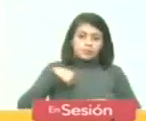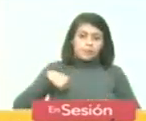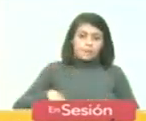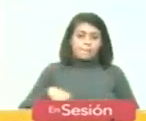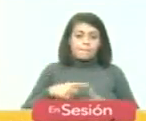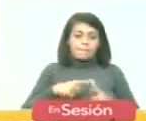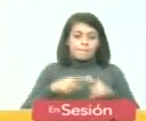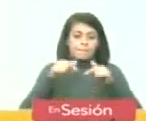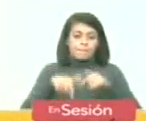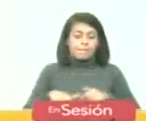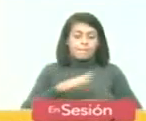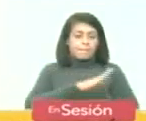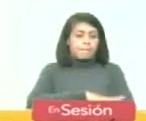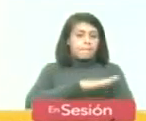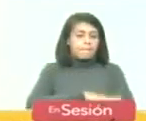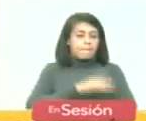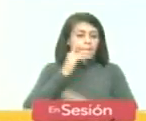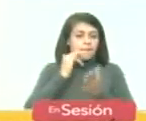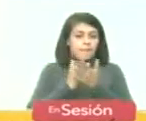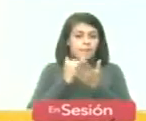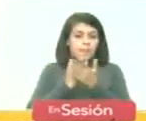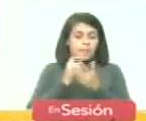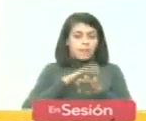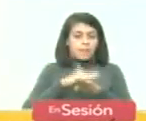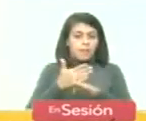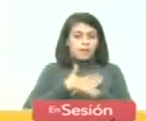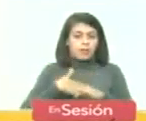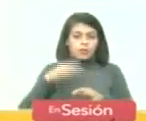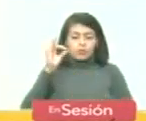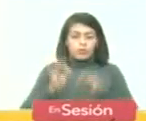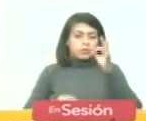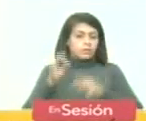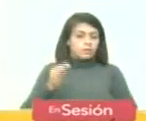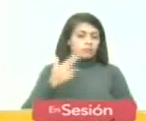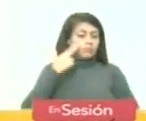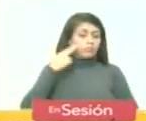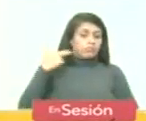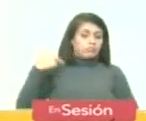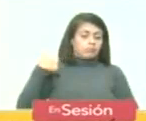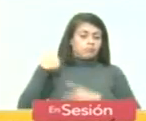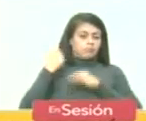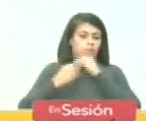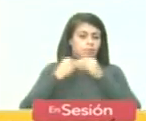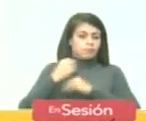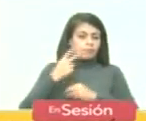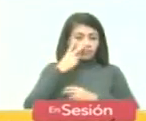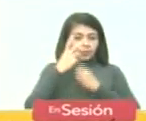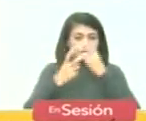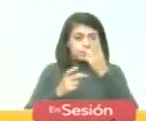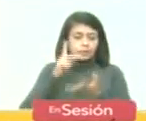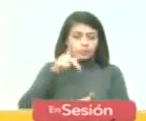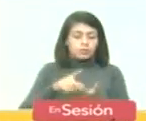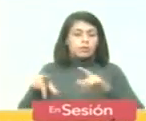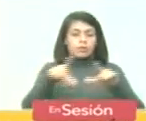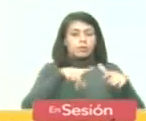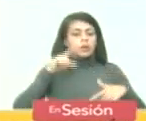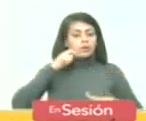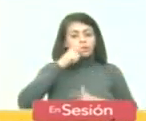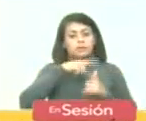China. Actitudes evidenciadas con la injustificada, arrogante y provocadora visita a la región de